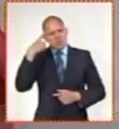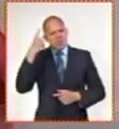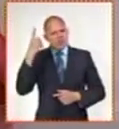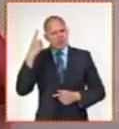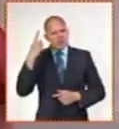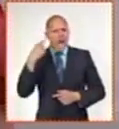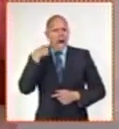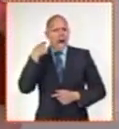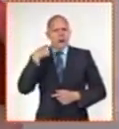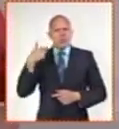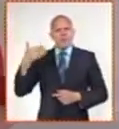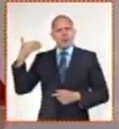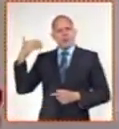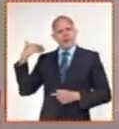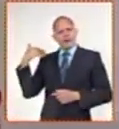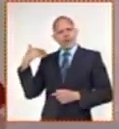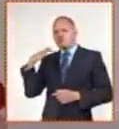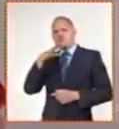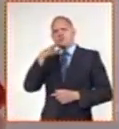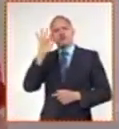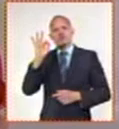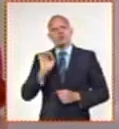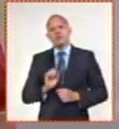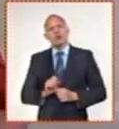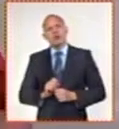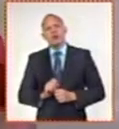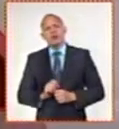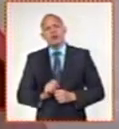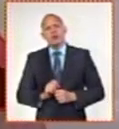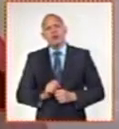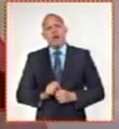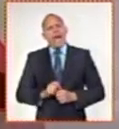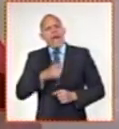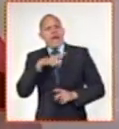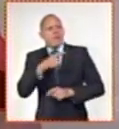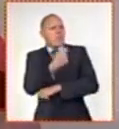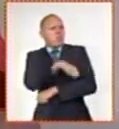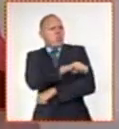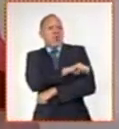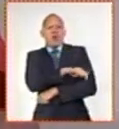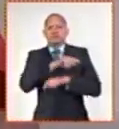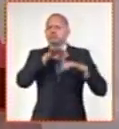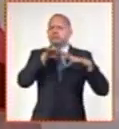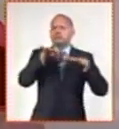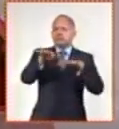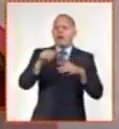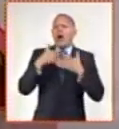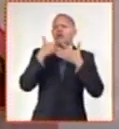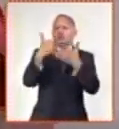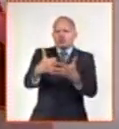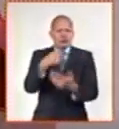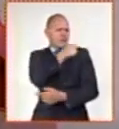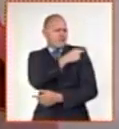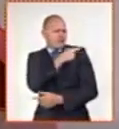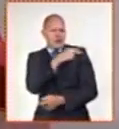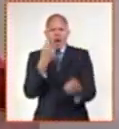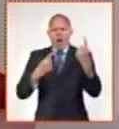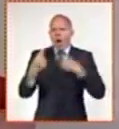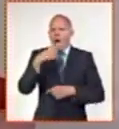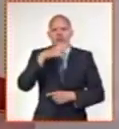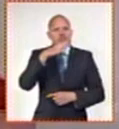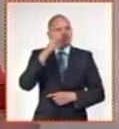había existido a nivel de calle, ¿no?, a nivel de expresión popular, una manifestación de